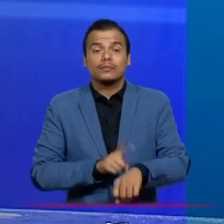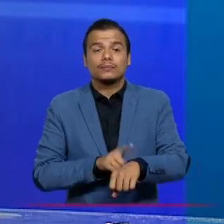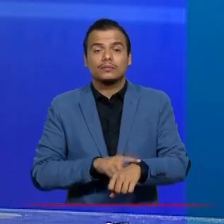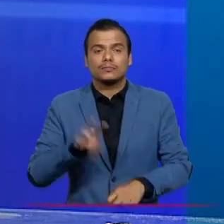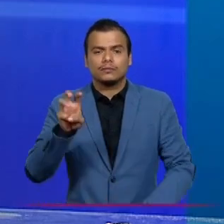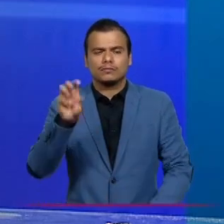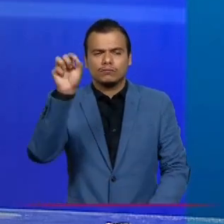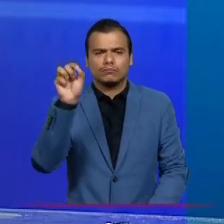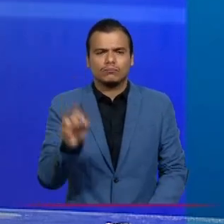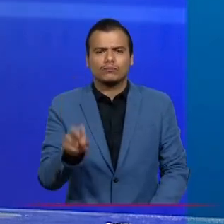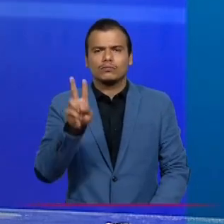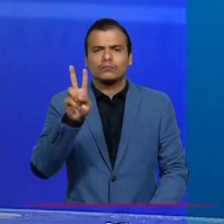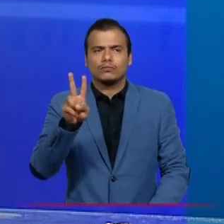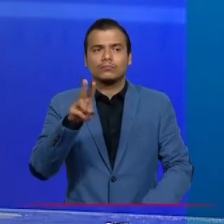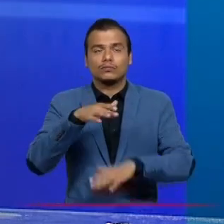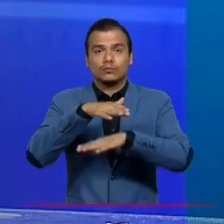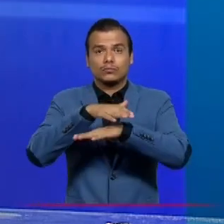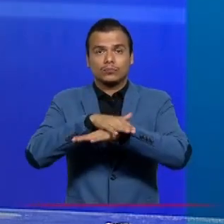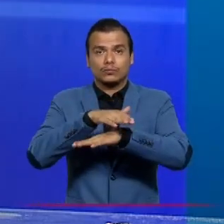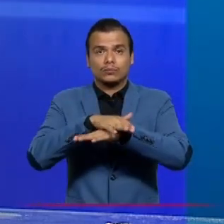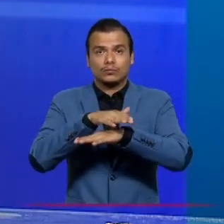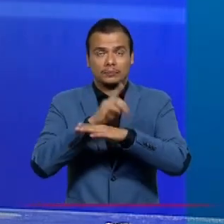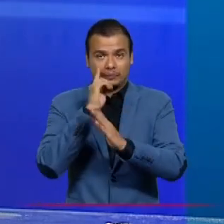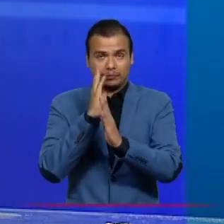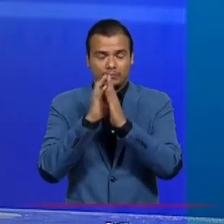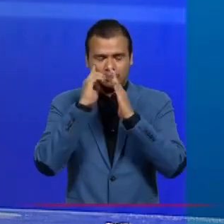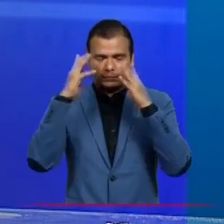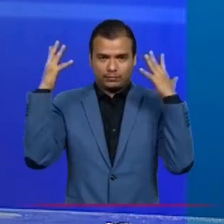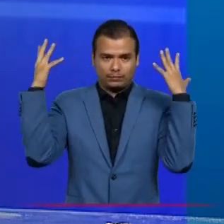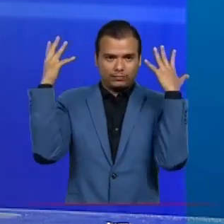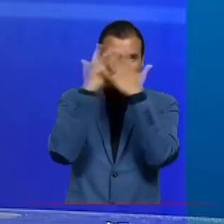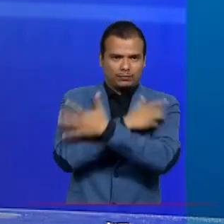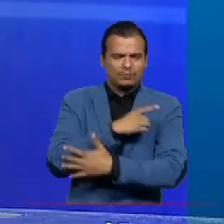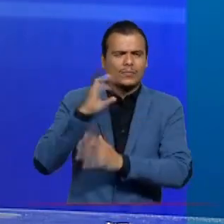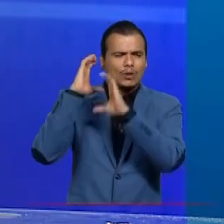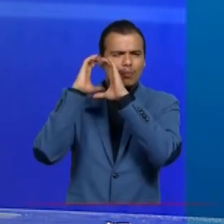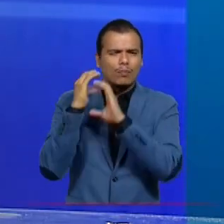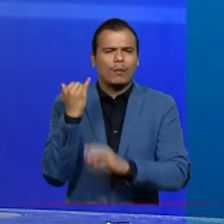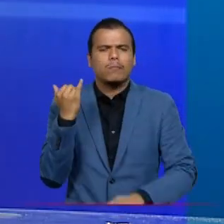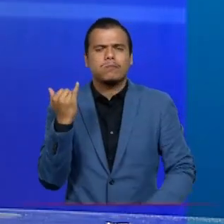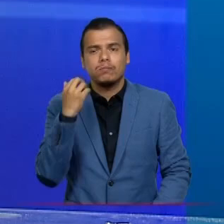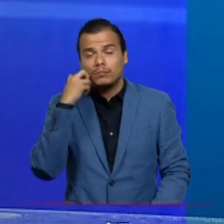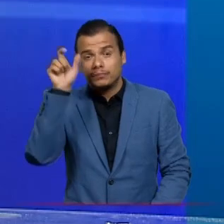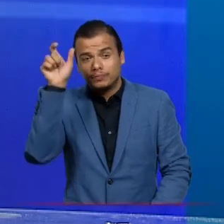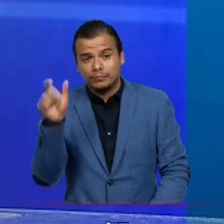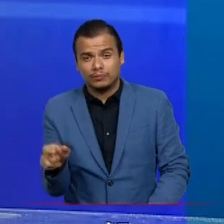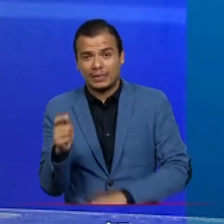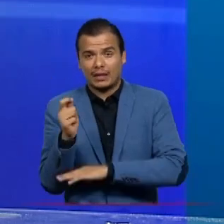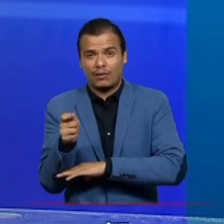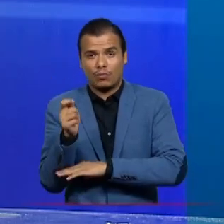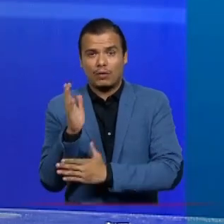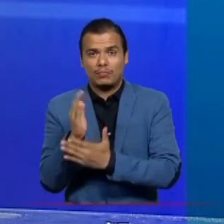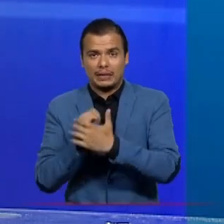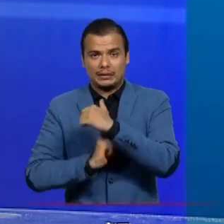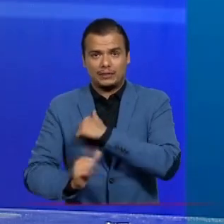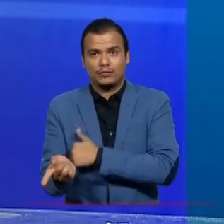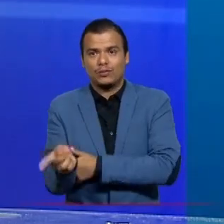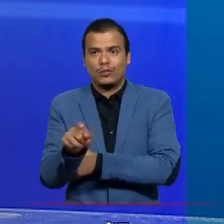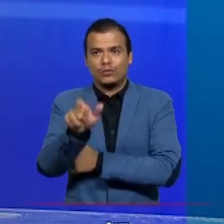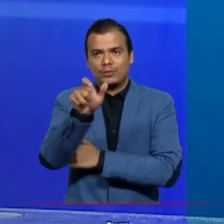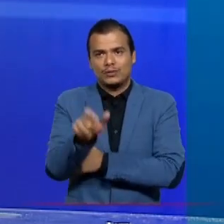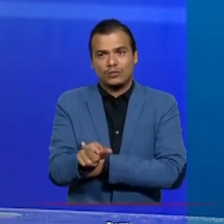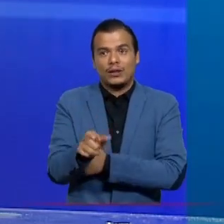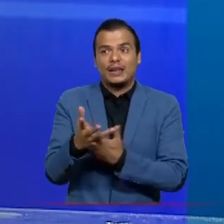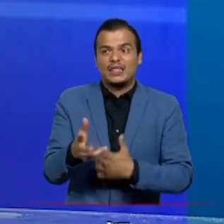popayán se sacude nuevamente por un nuevo hecho de sicariato que esta vez dejó a un abogado herido y a uno de los presuntos agresores